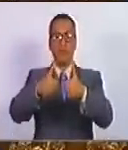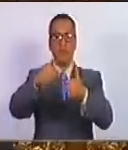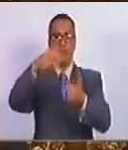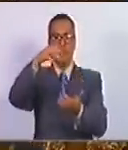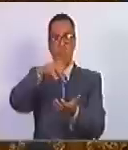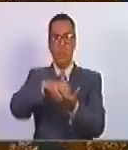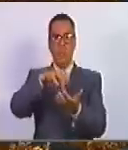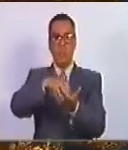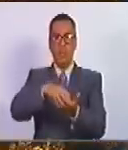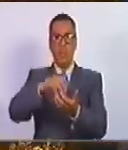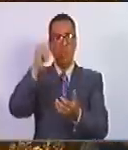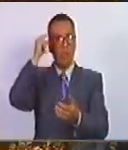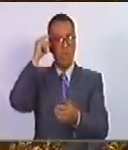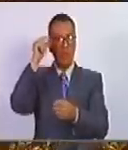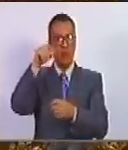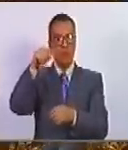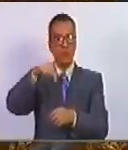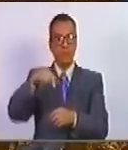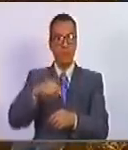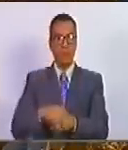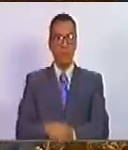sesión del día de hoy.